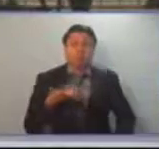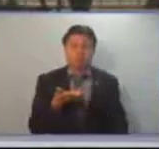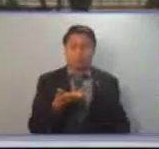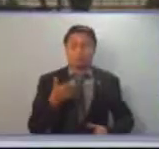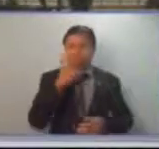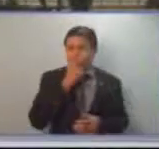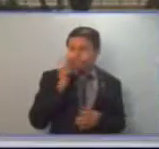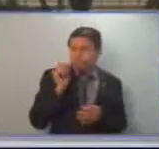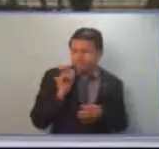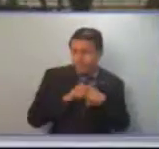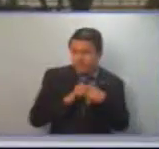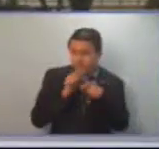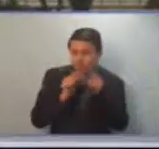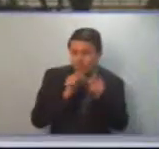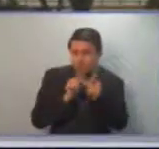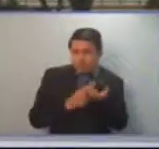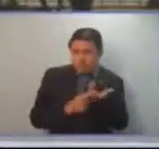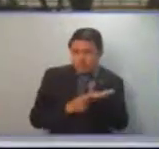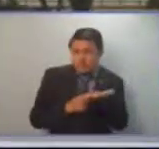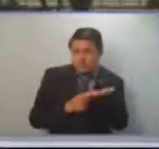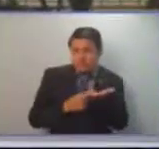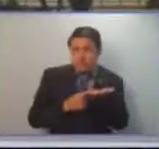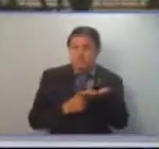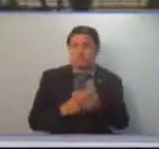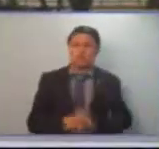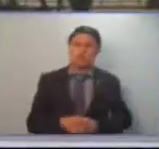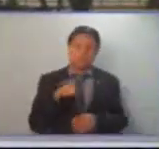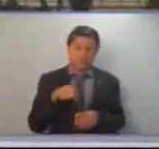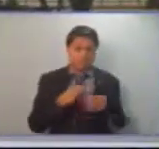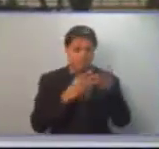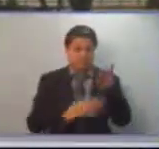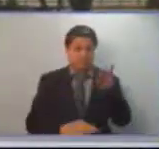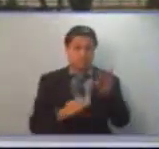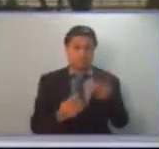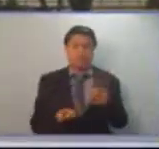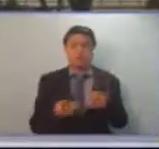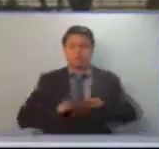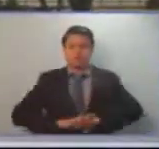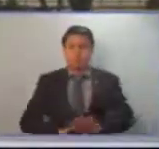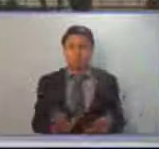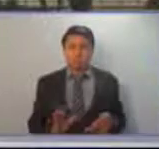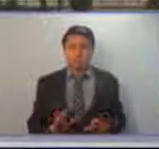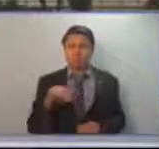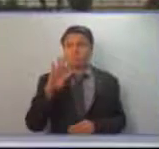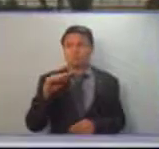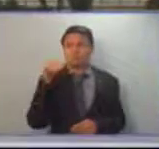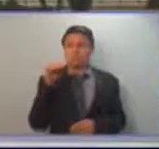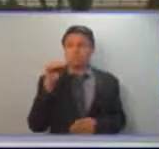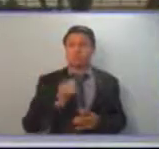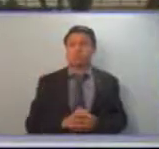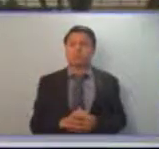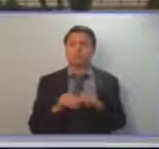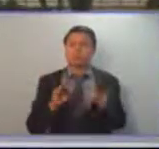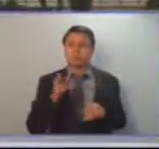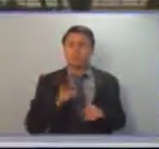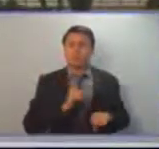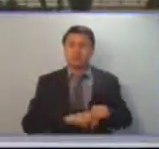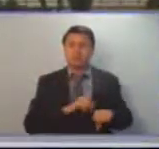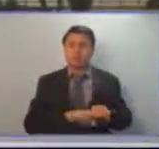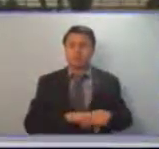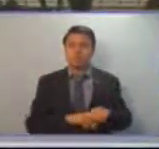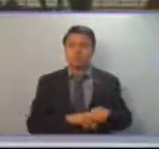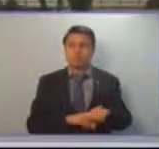el tiempo en el que el registro está cerrado por la elección del 4 de marzo, exacto, pero al mismo